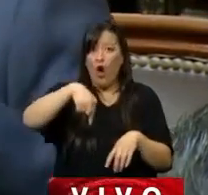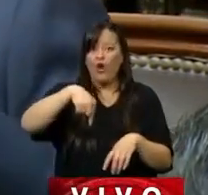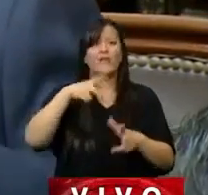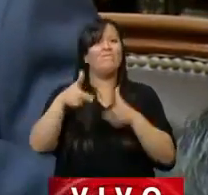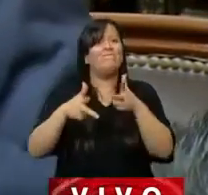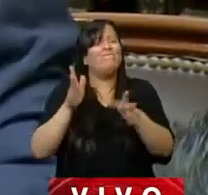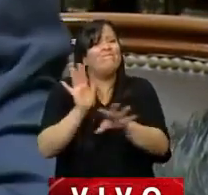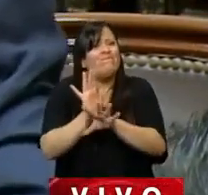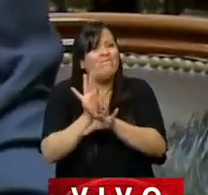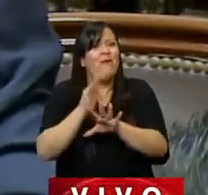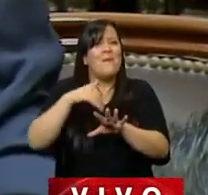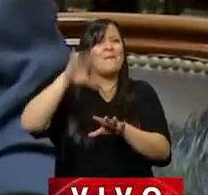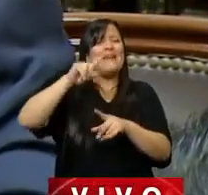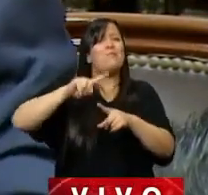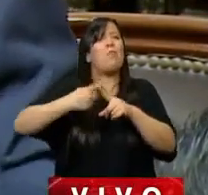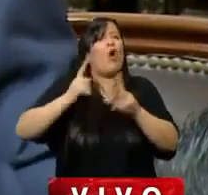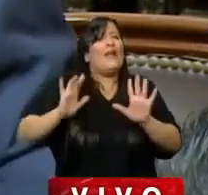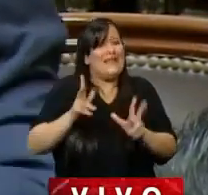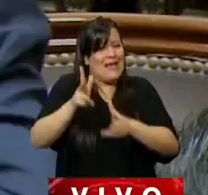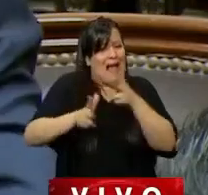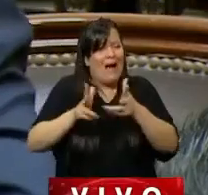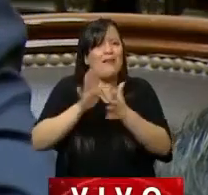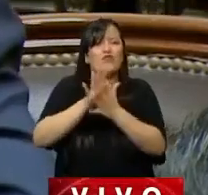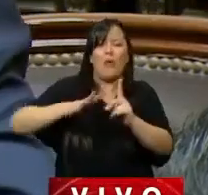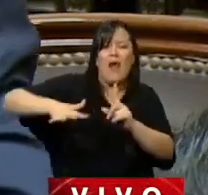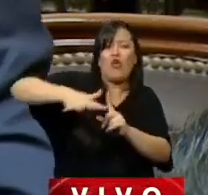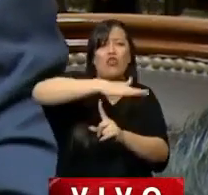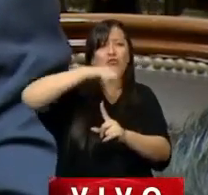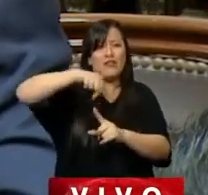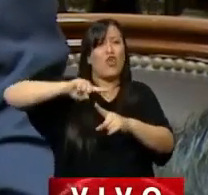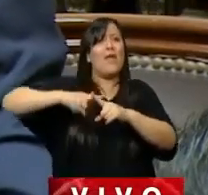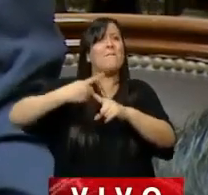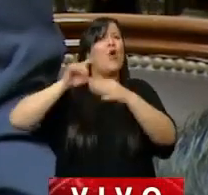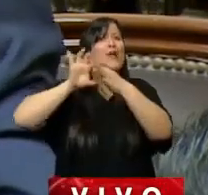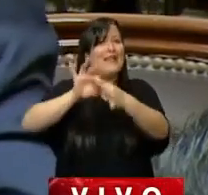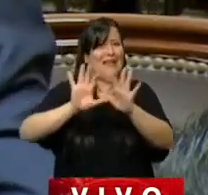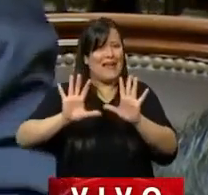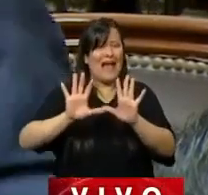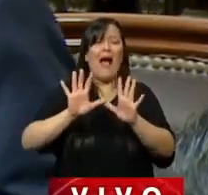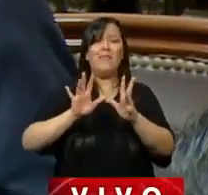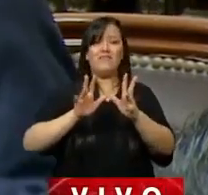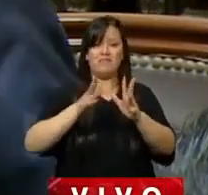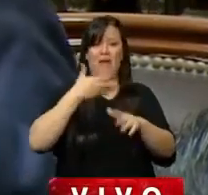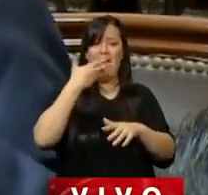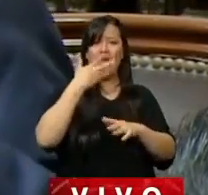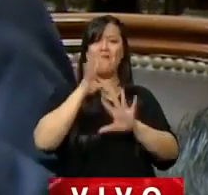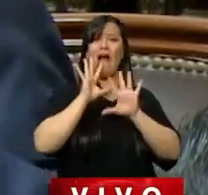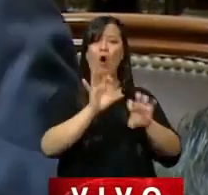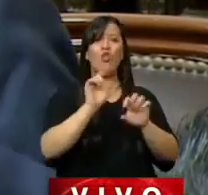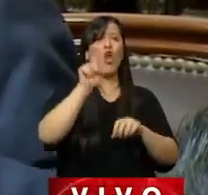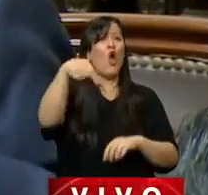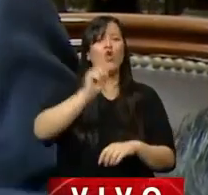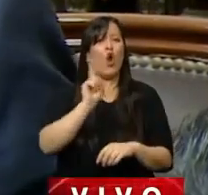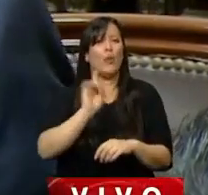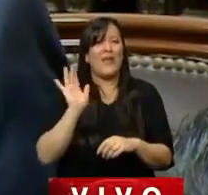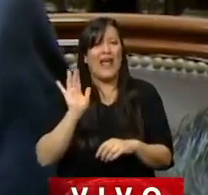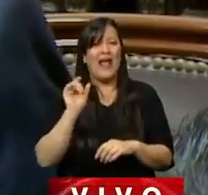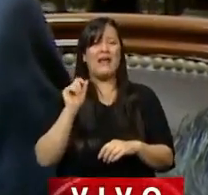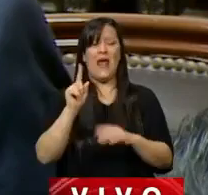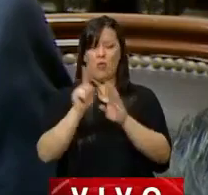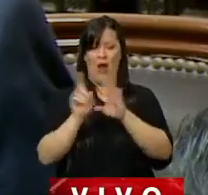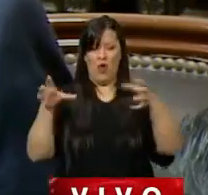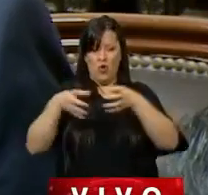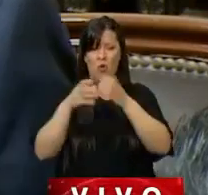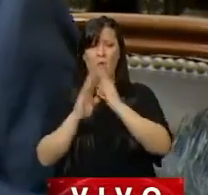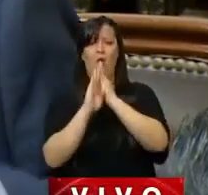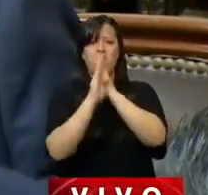decir, enmarcados políticamente o contextualizados políticamente, son discursos de odio que nos surgen de abajo y no son